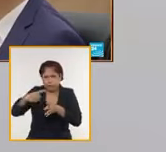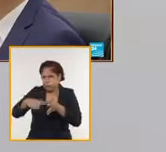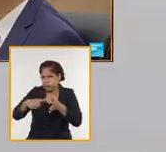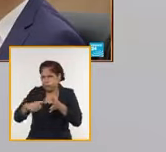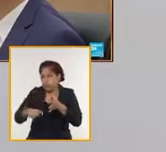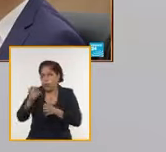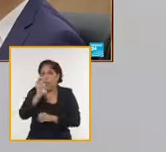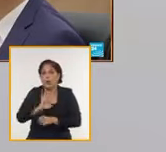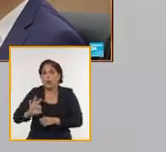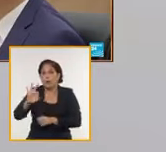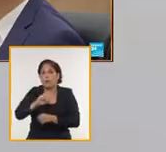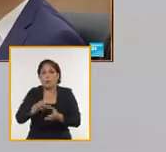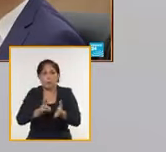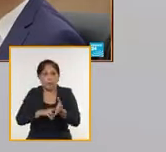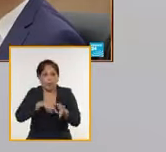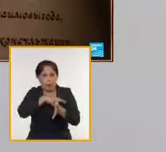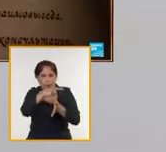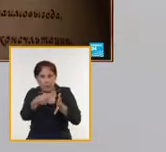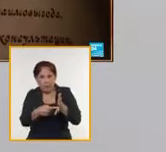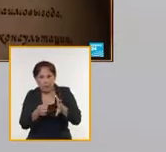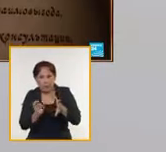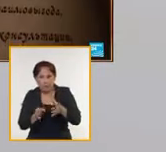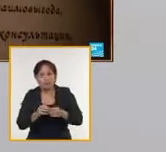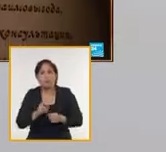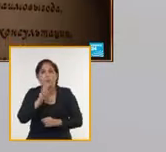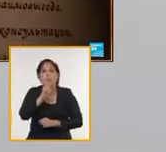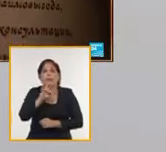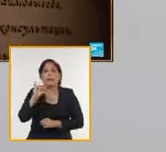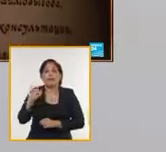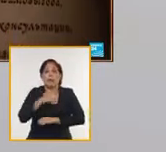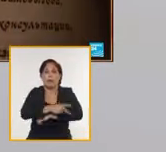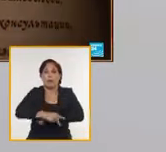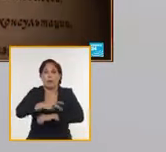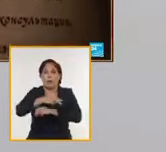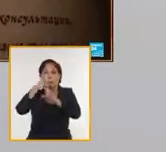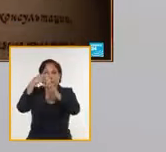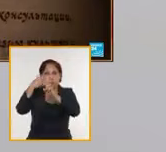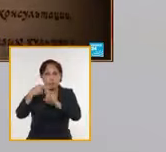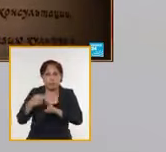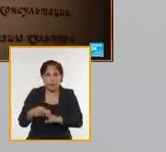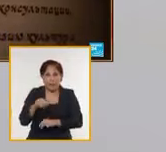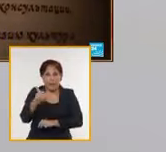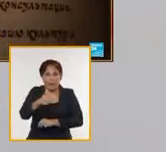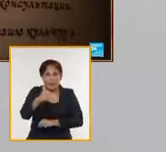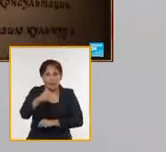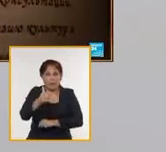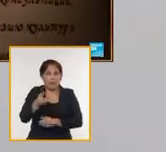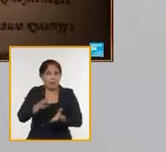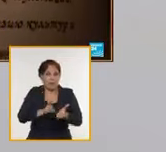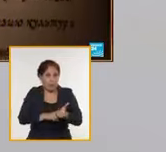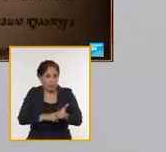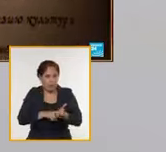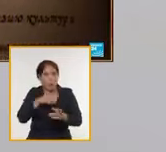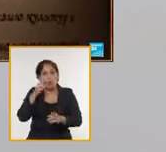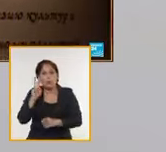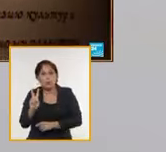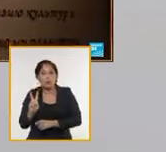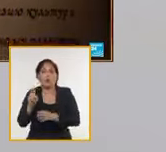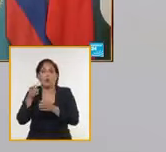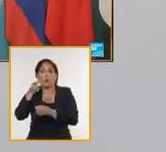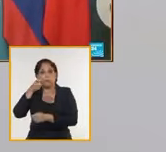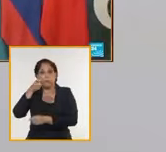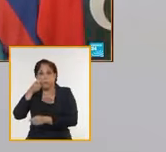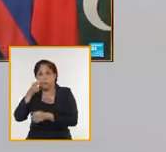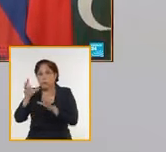una organización que está constituida por 26 países, 10 estados miembros, 2 estados